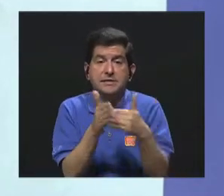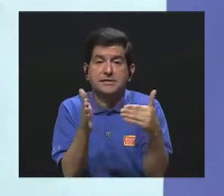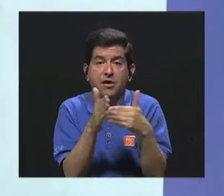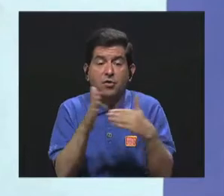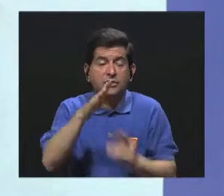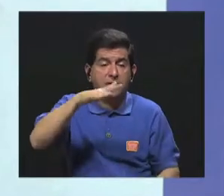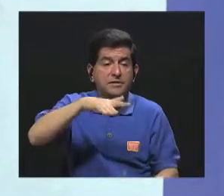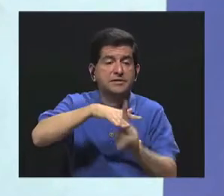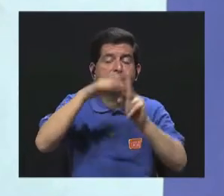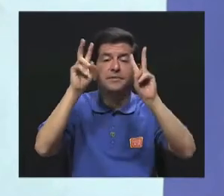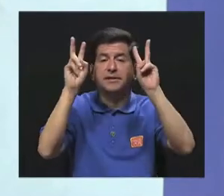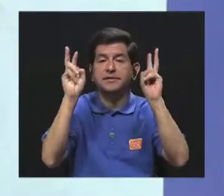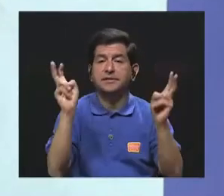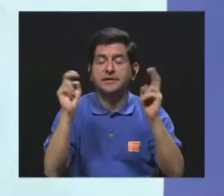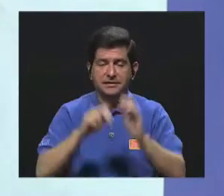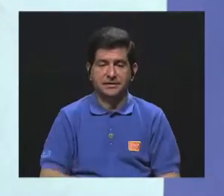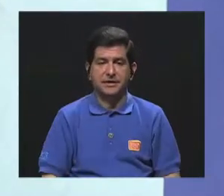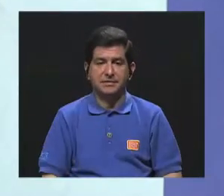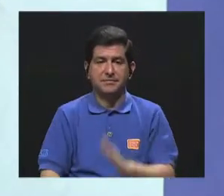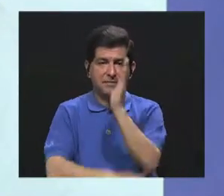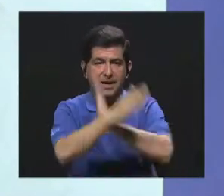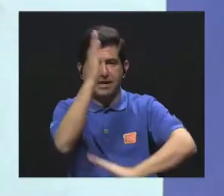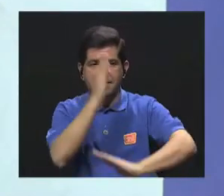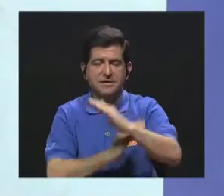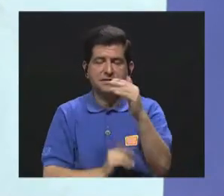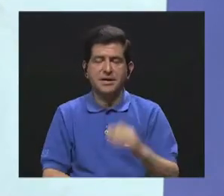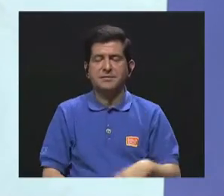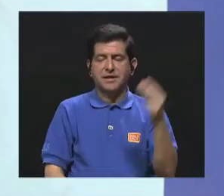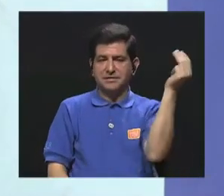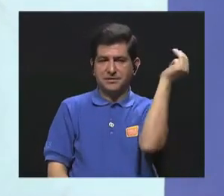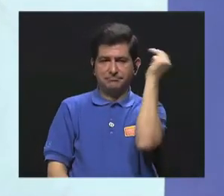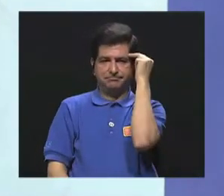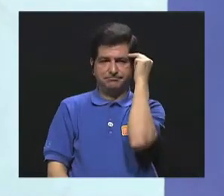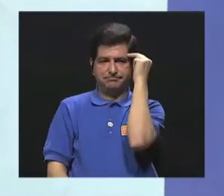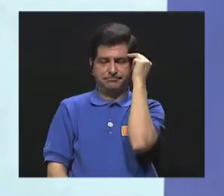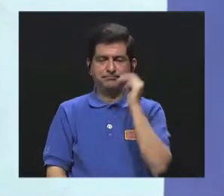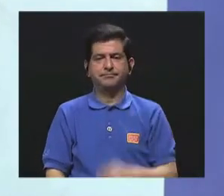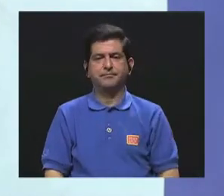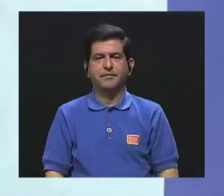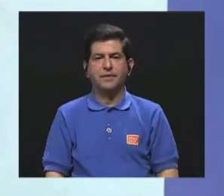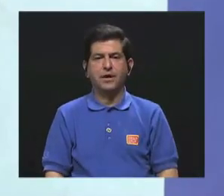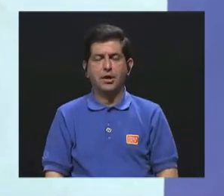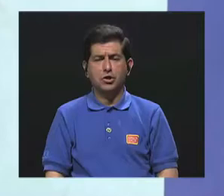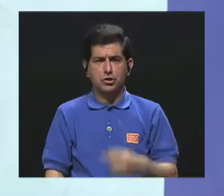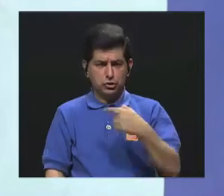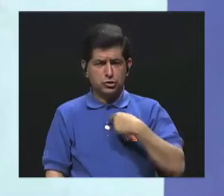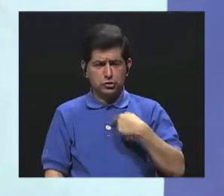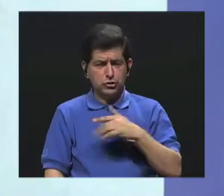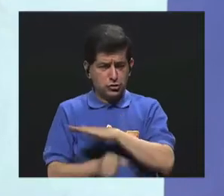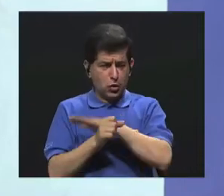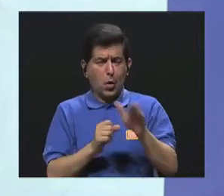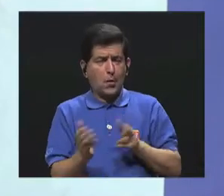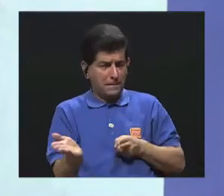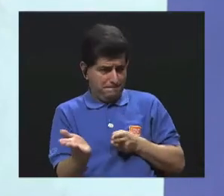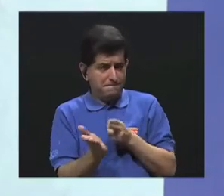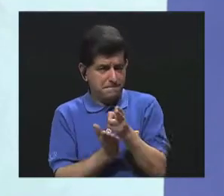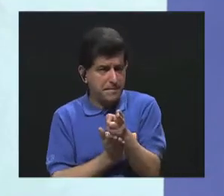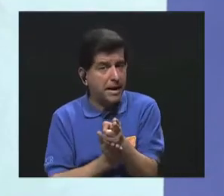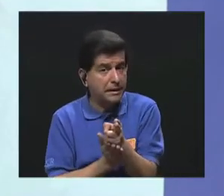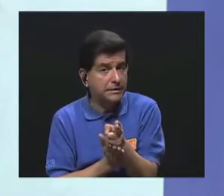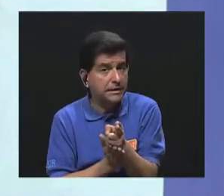otra vez a surgir el tema de la discapacidad mental. Ajá. Y, o sea, si te soy así como completamente